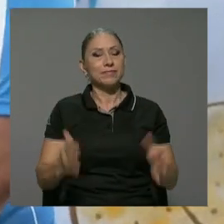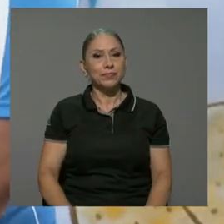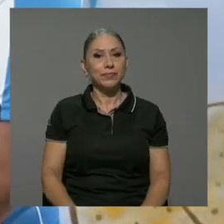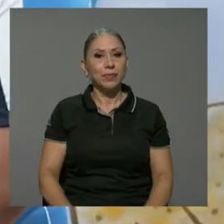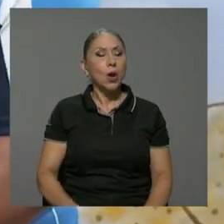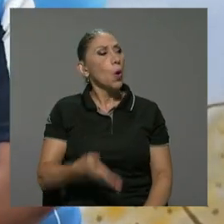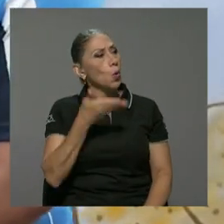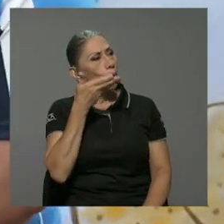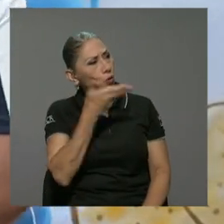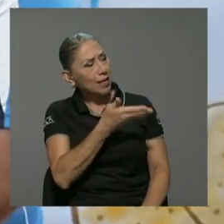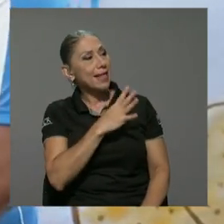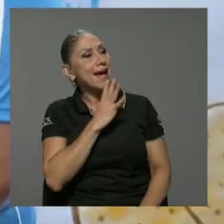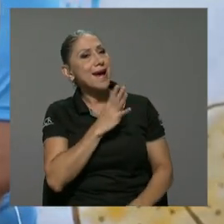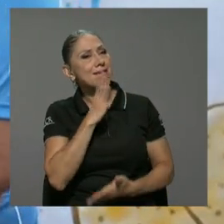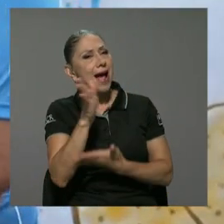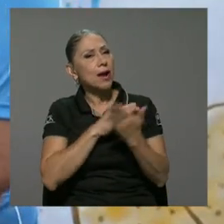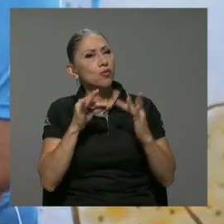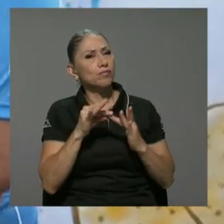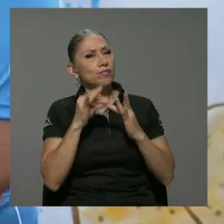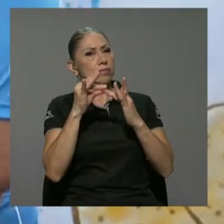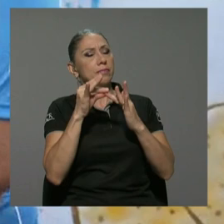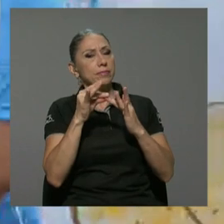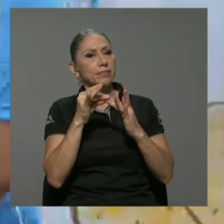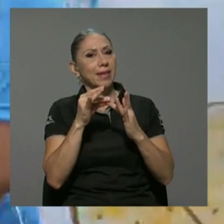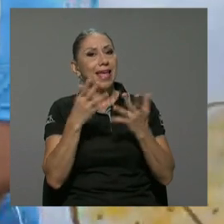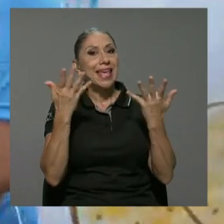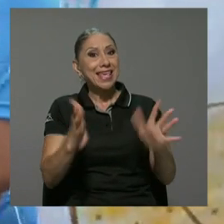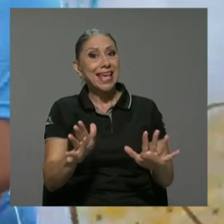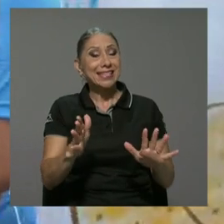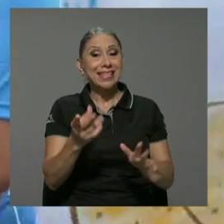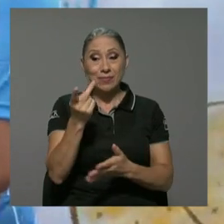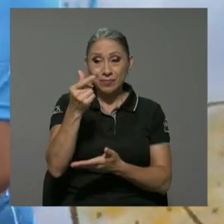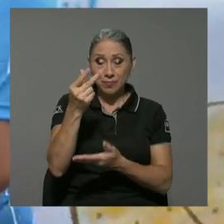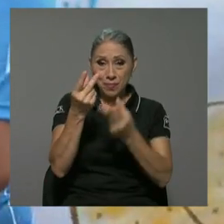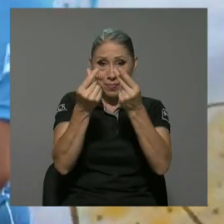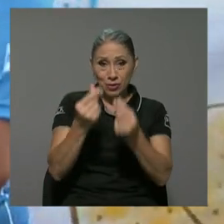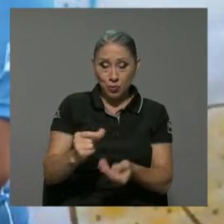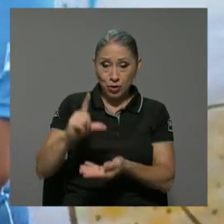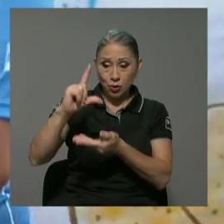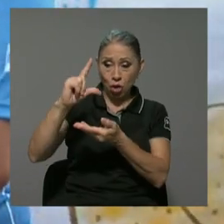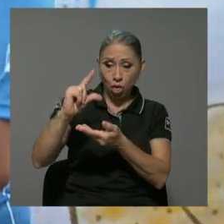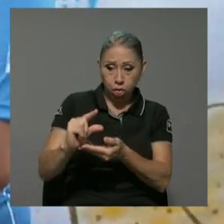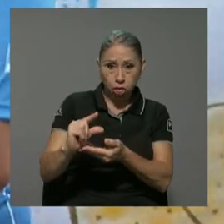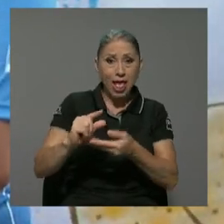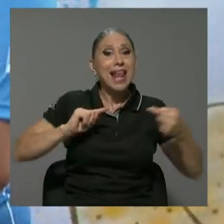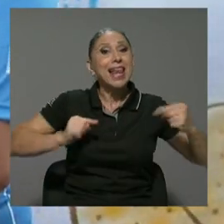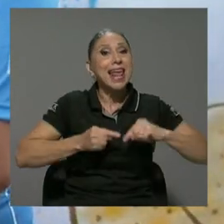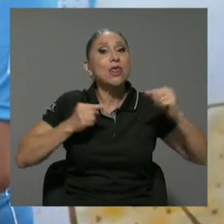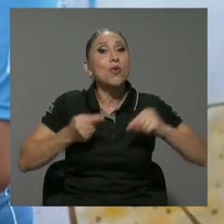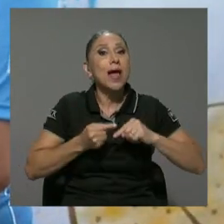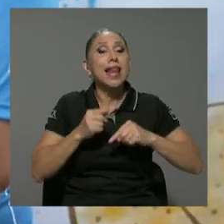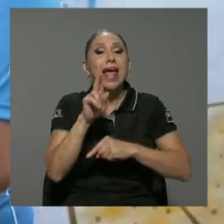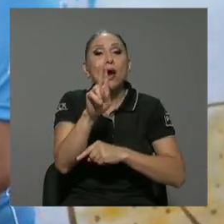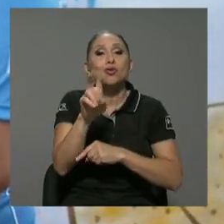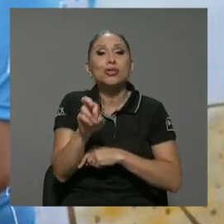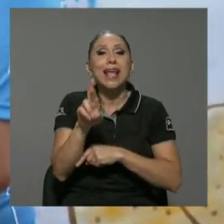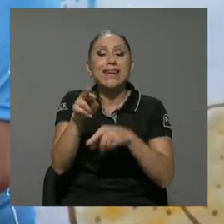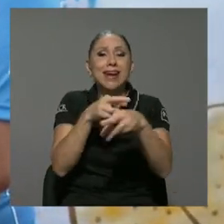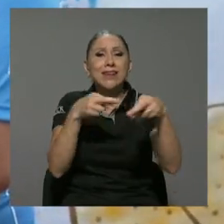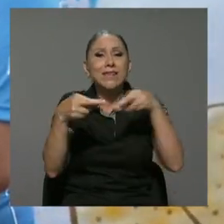Usted toca un punto esencial, y es que el recorte le duele a las sedes regionales, porque las sedes